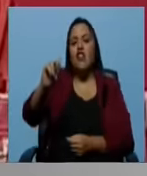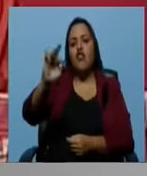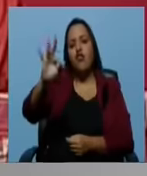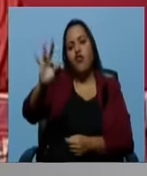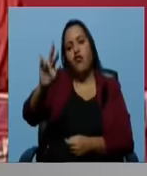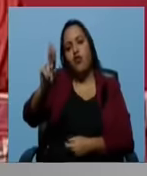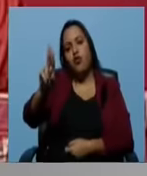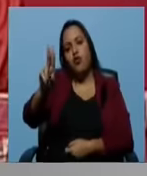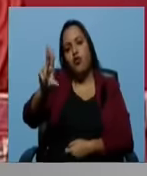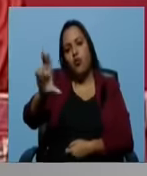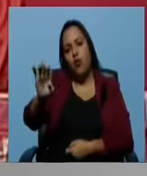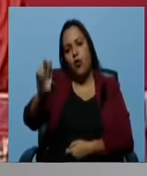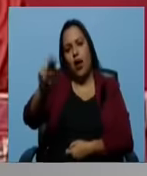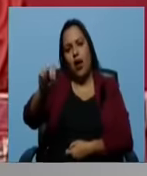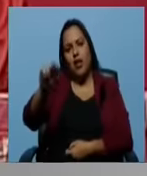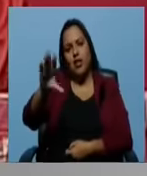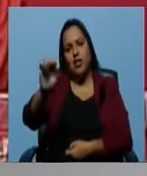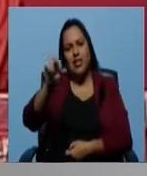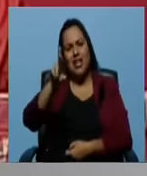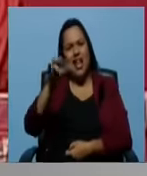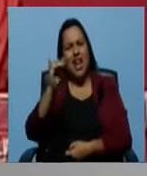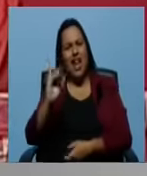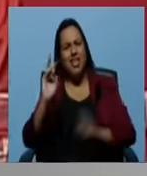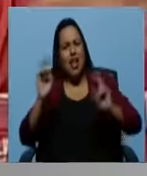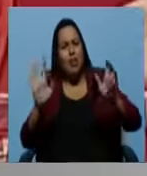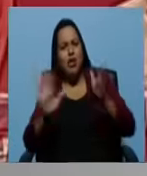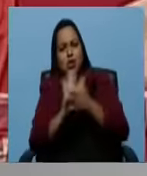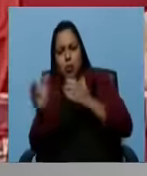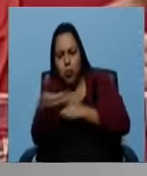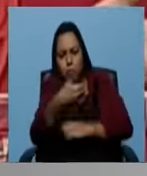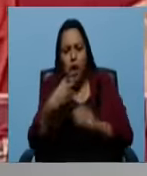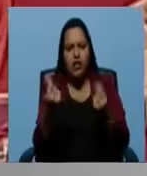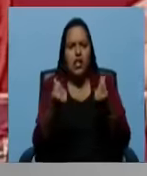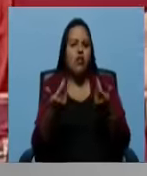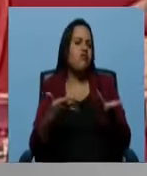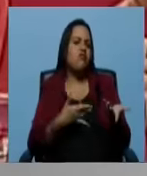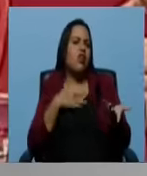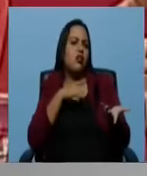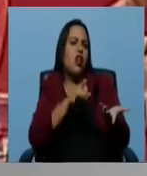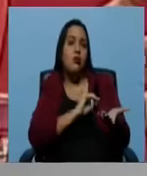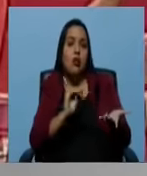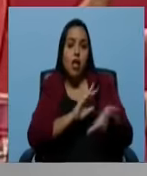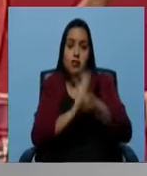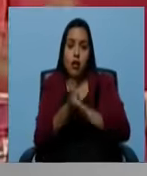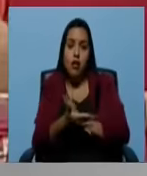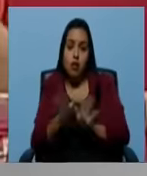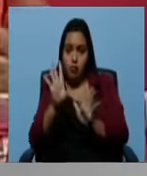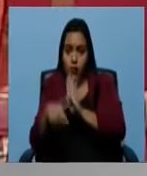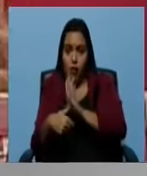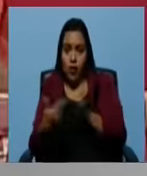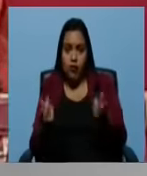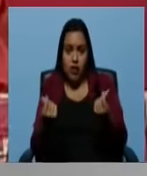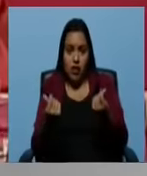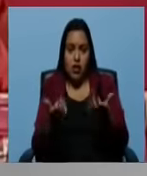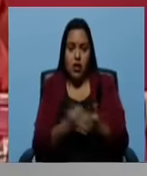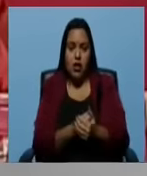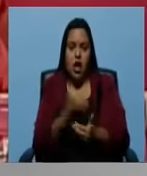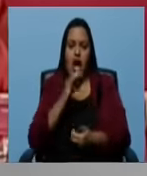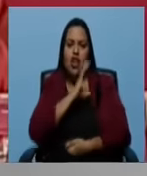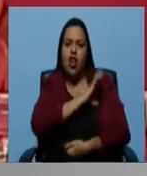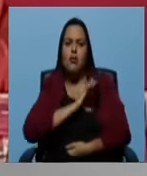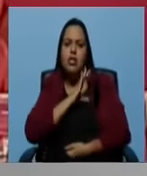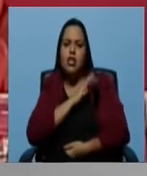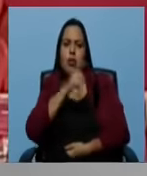Todos, ahí están con el tema este de que iban a recoger dinero. ¿Qué pasó con eso? Ya la plata se perdió. Los influencers cobraban una